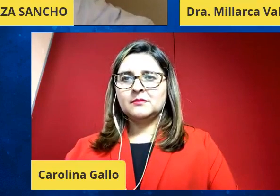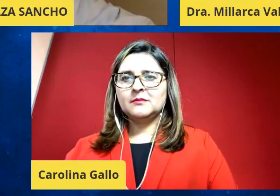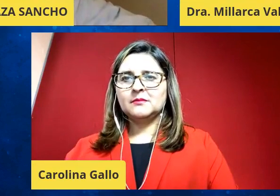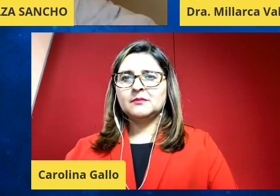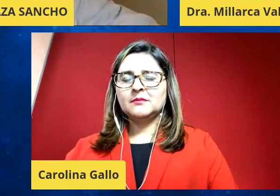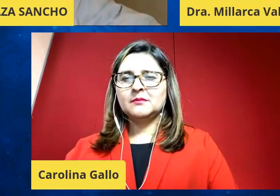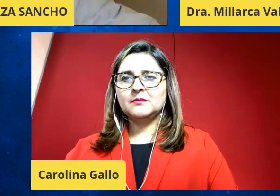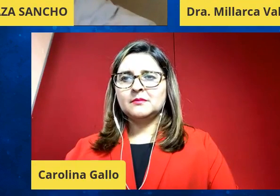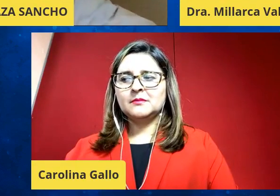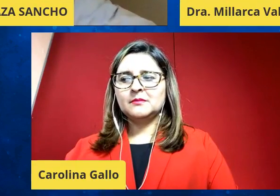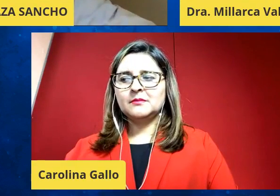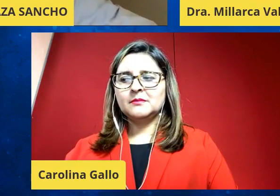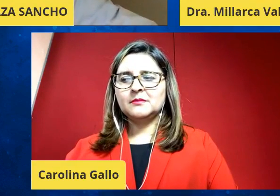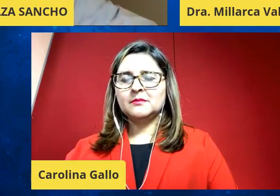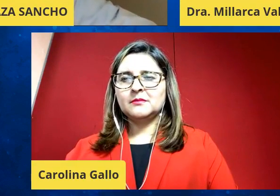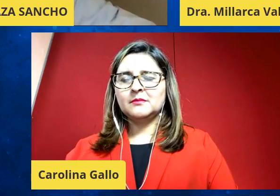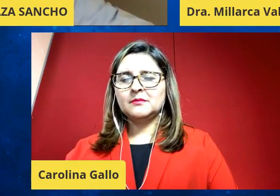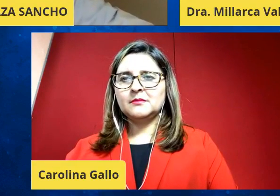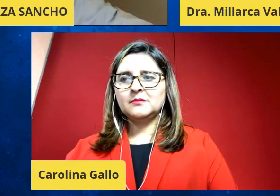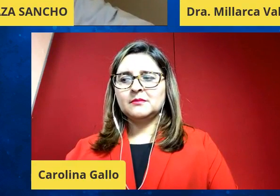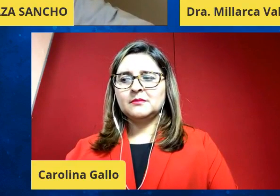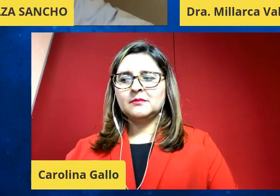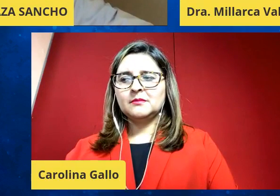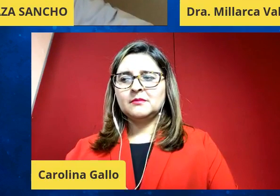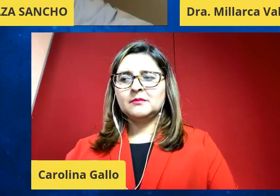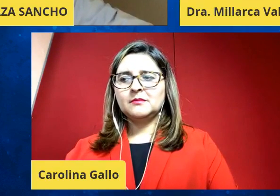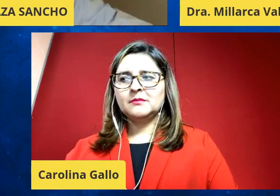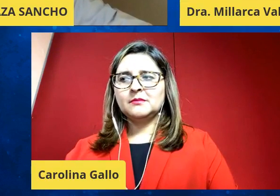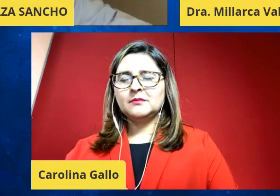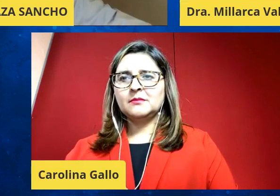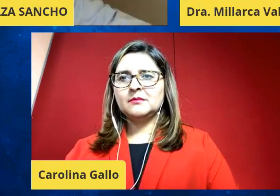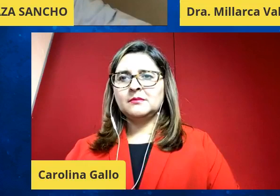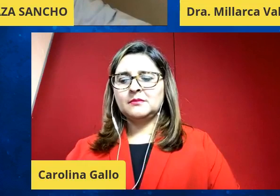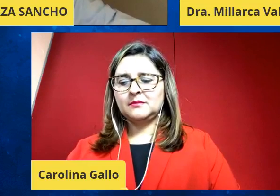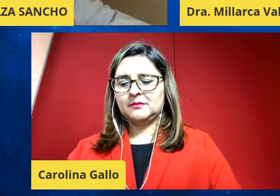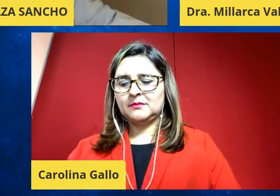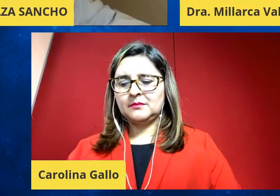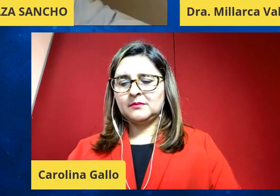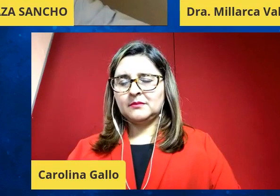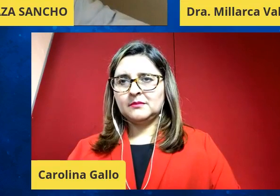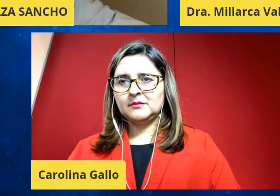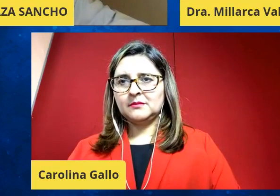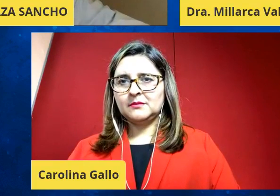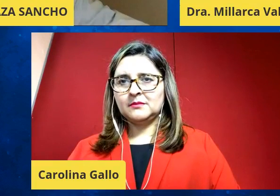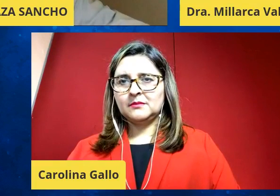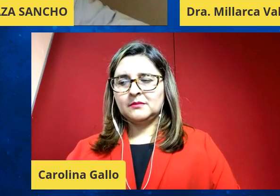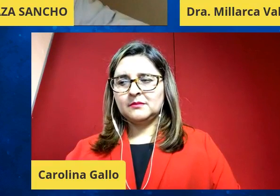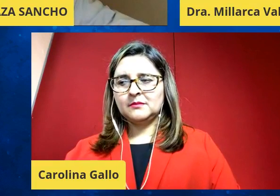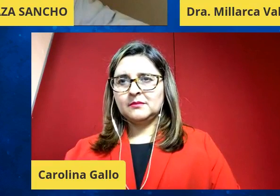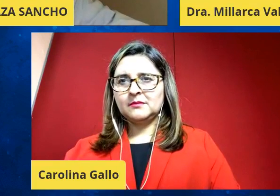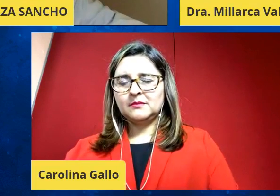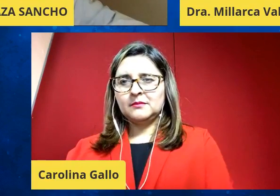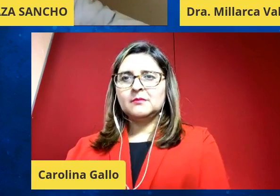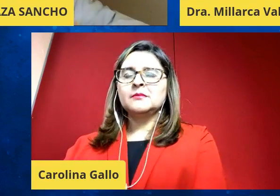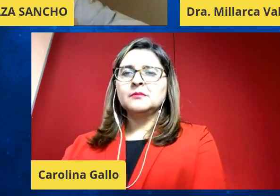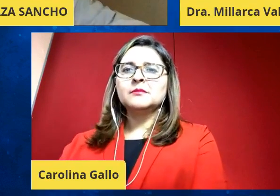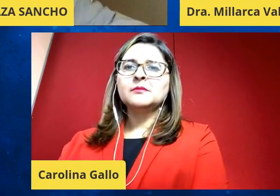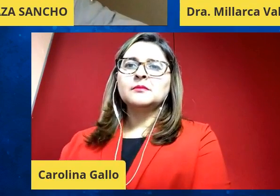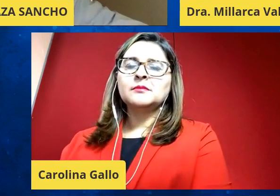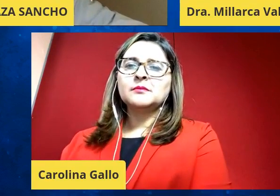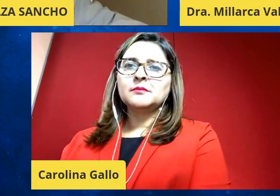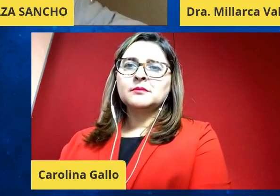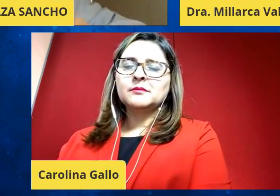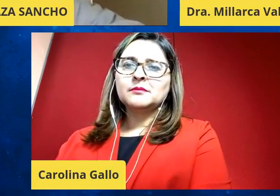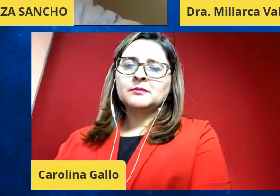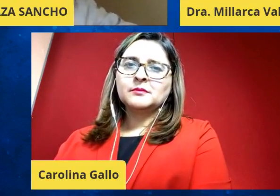naturaleza cosas que nos sirvan también a nosotros. Entonces, en el sur se creó un geoparque, que es el geoparque Cutralcura, en la